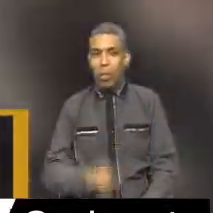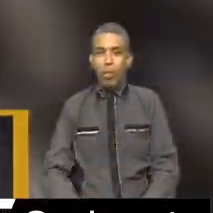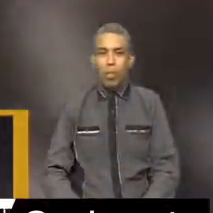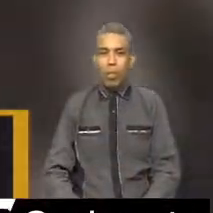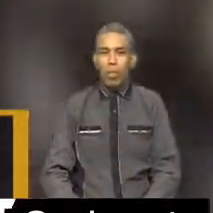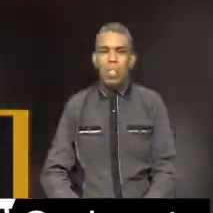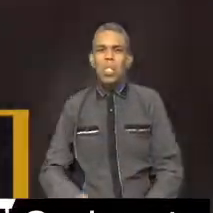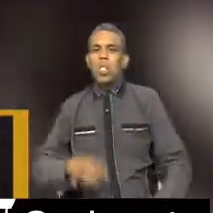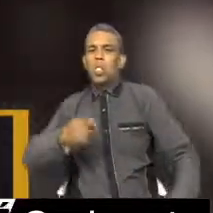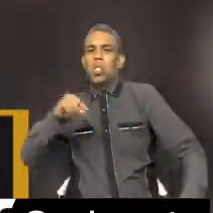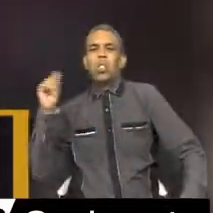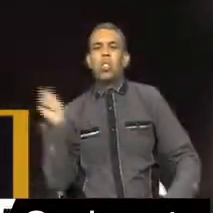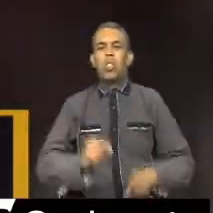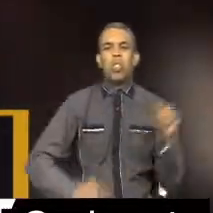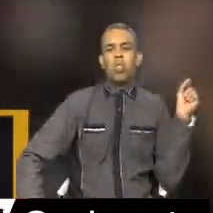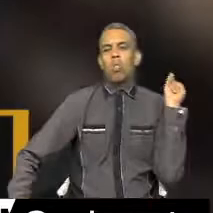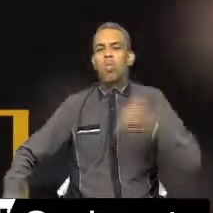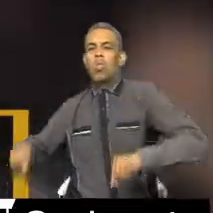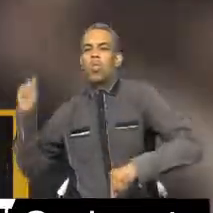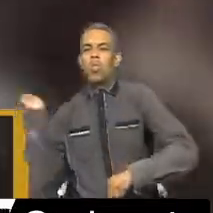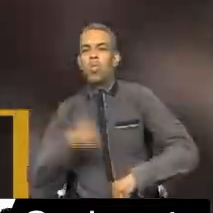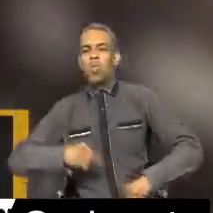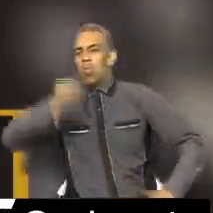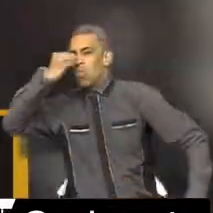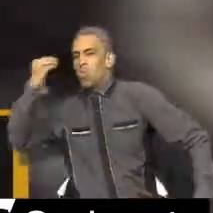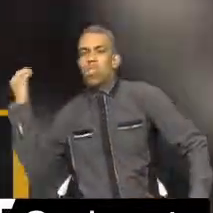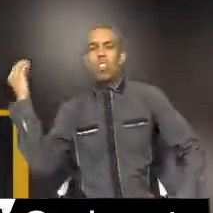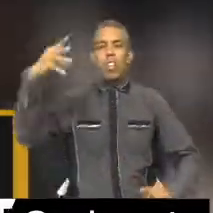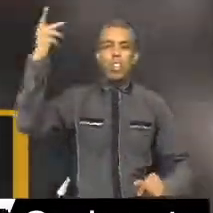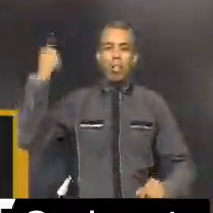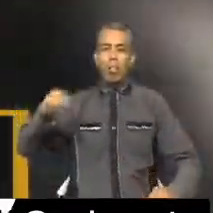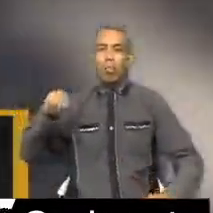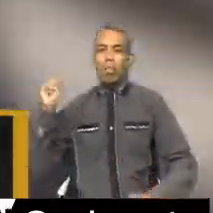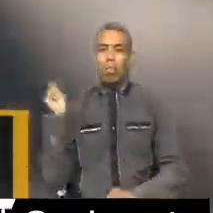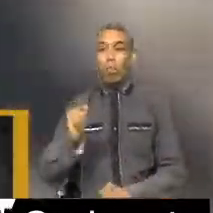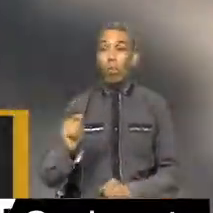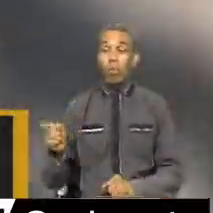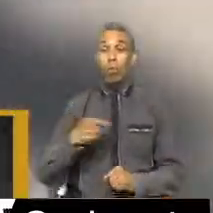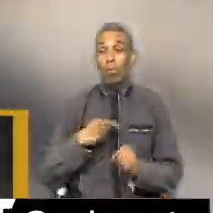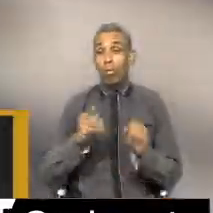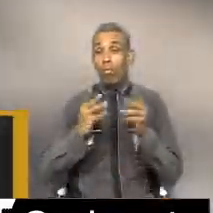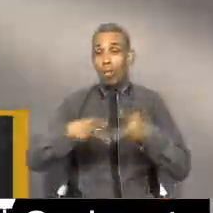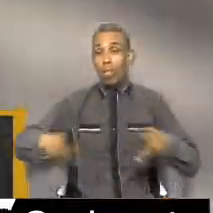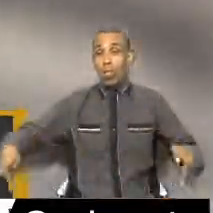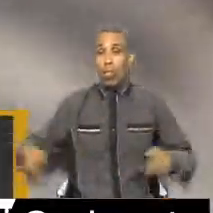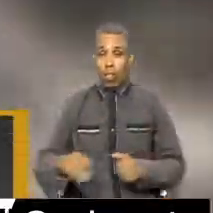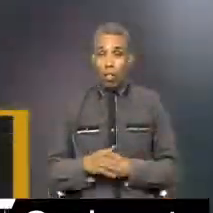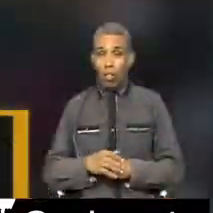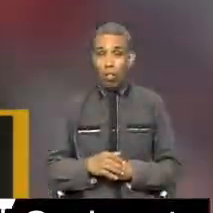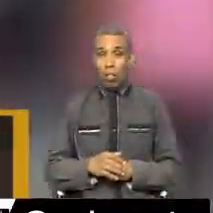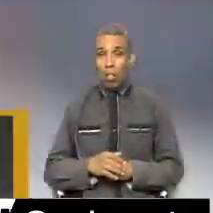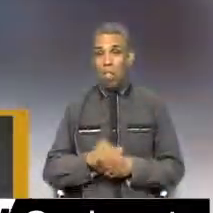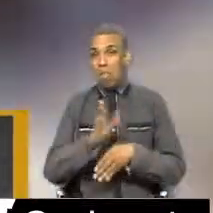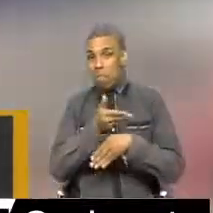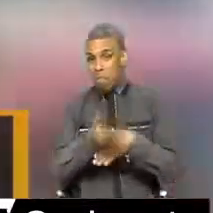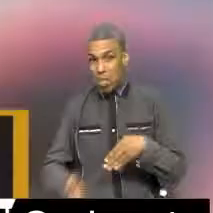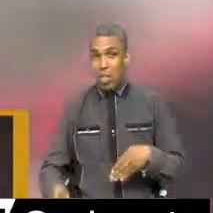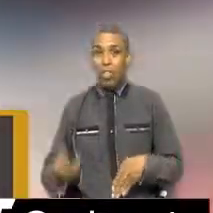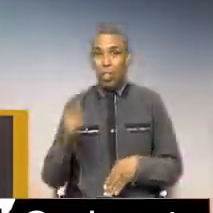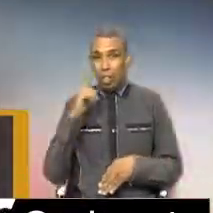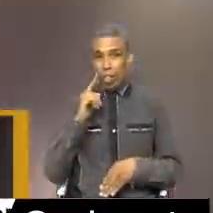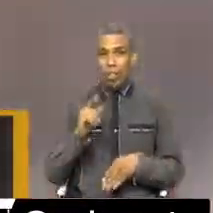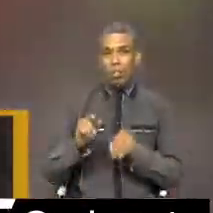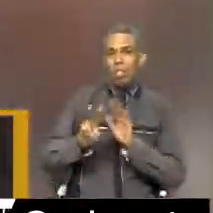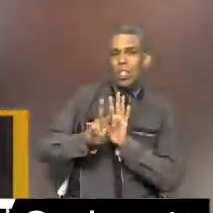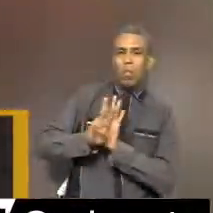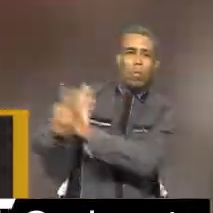Abucheos y como si se tratara de una caravana recorrieron gran parte del pueblo y en horas de la tarde fueron conducidos a la estación de policía de esta